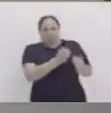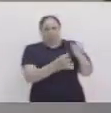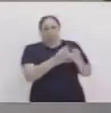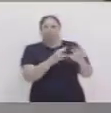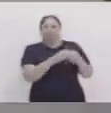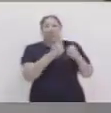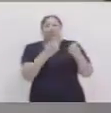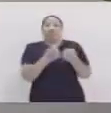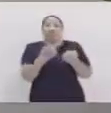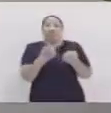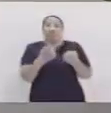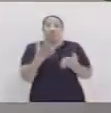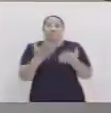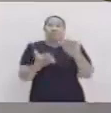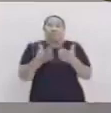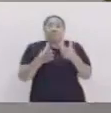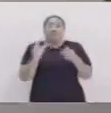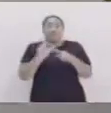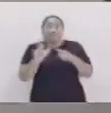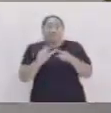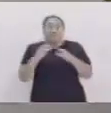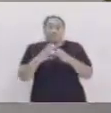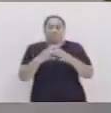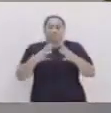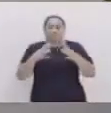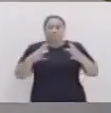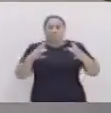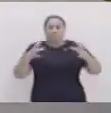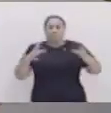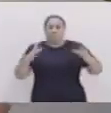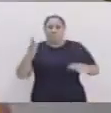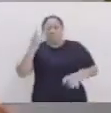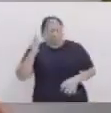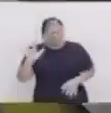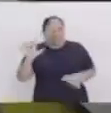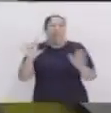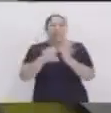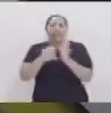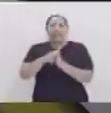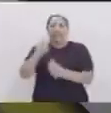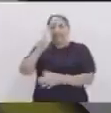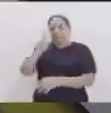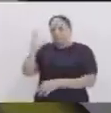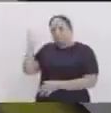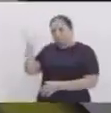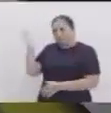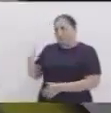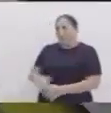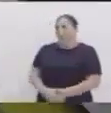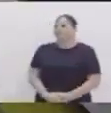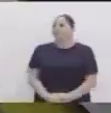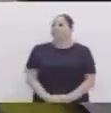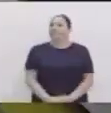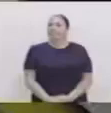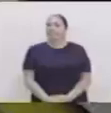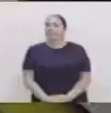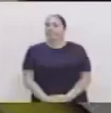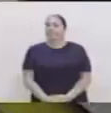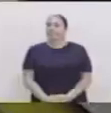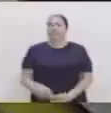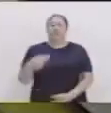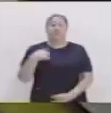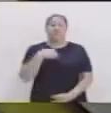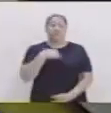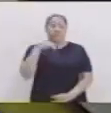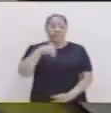que el objeto pareciera que crece en sus proporciones. Vamos a ver un pequeño ejemplo con este anillo de gravesande. Si nos damos